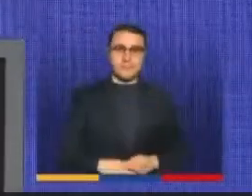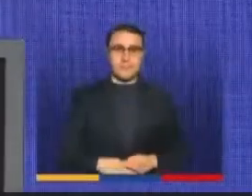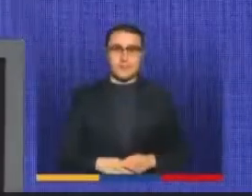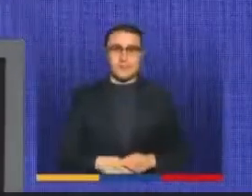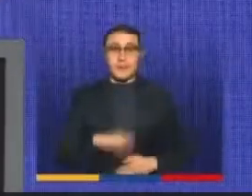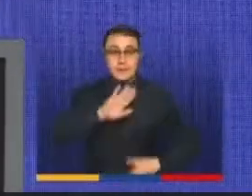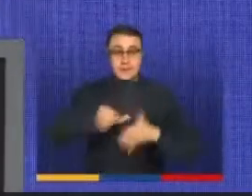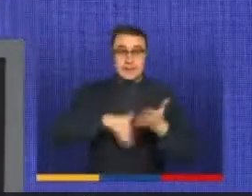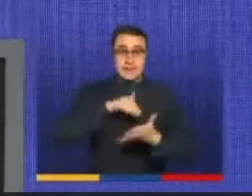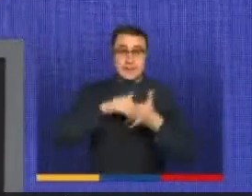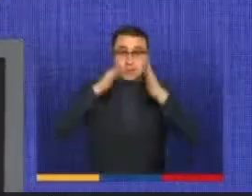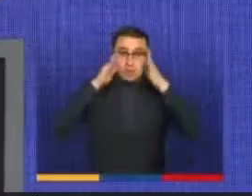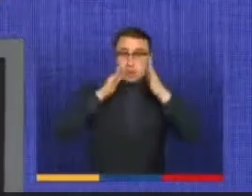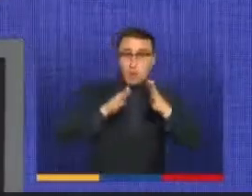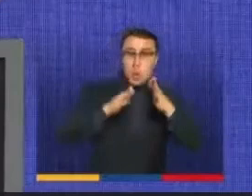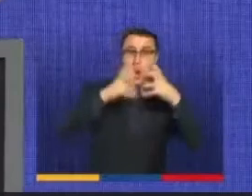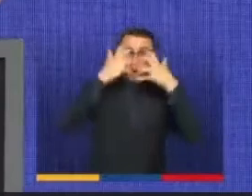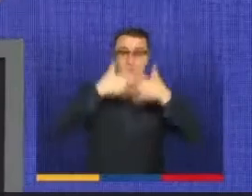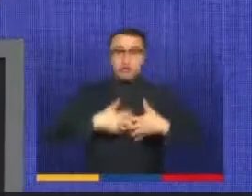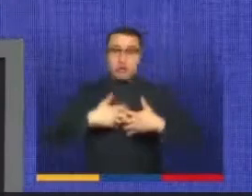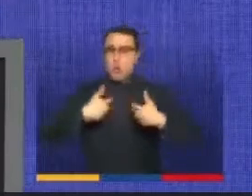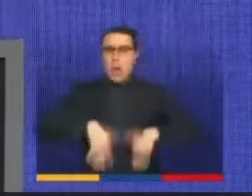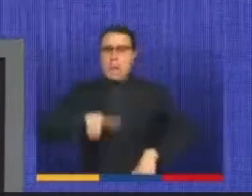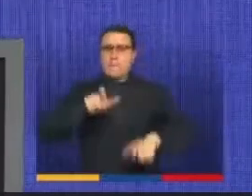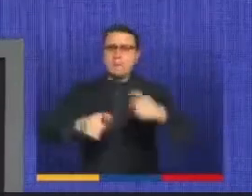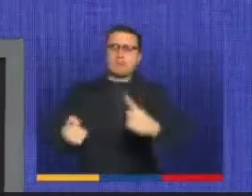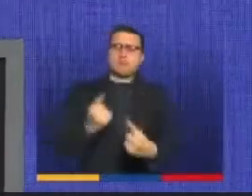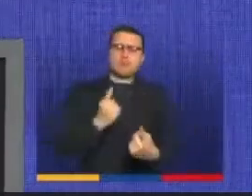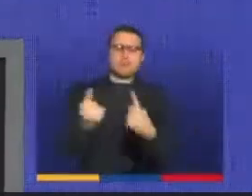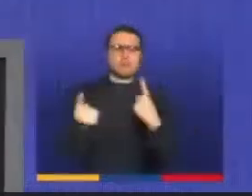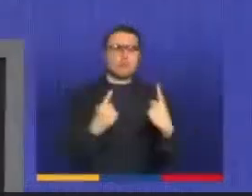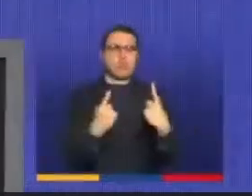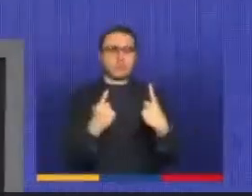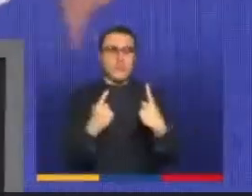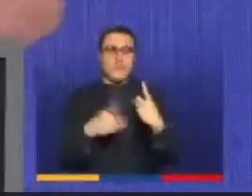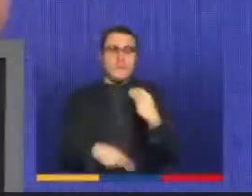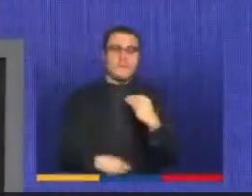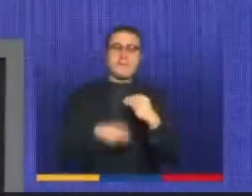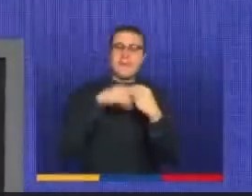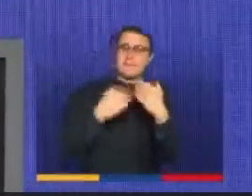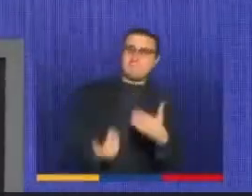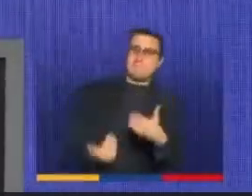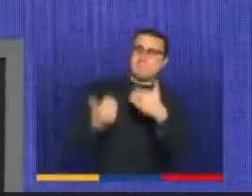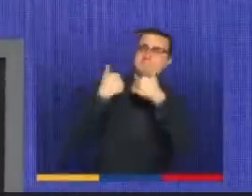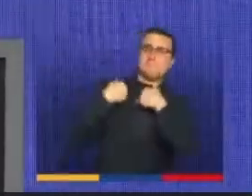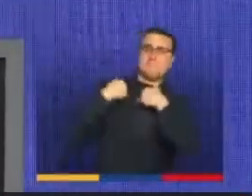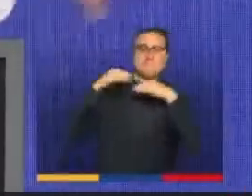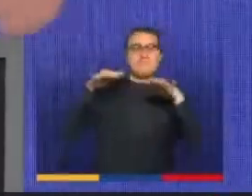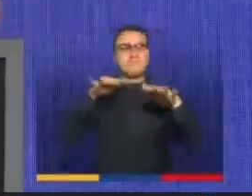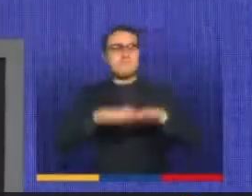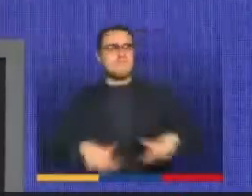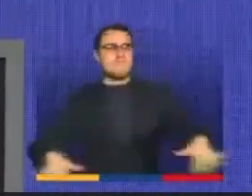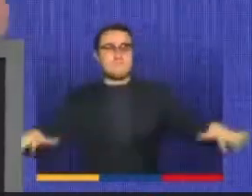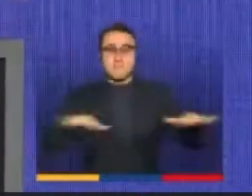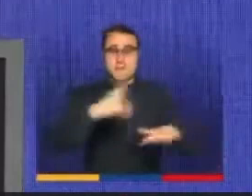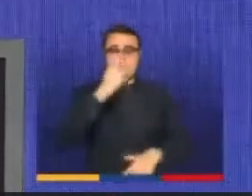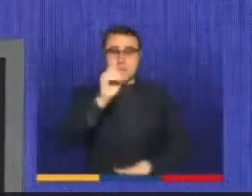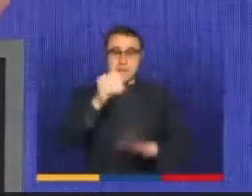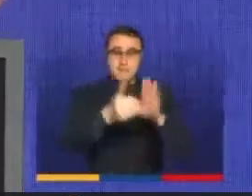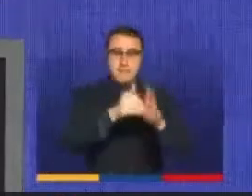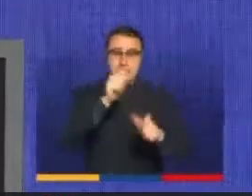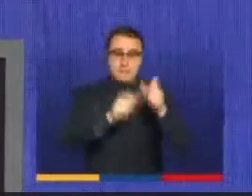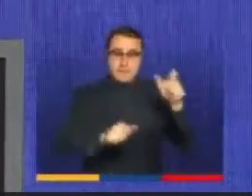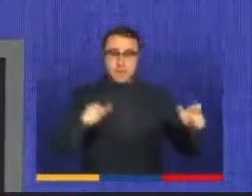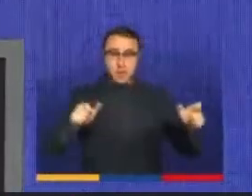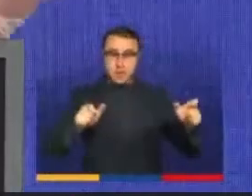es solamente atender al que le llega, sino que organiza un territorio en un promedio de 20.000 personas para